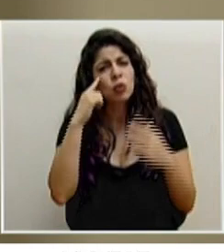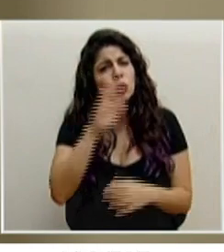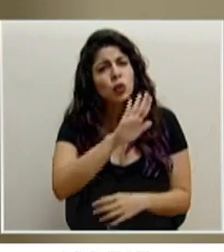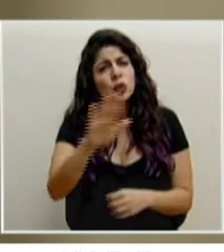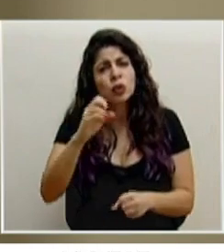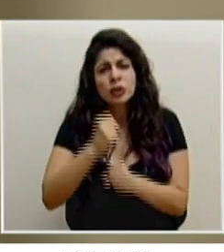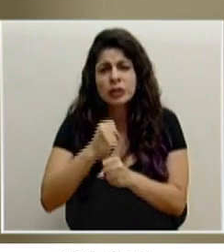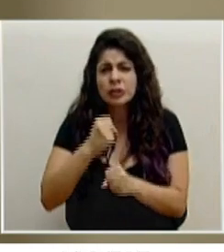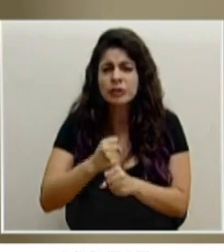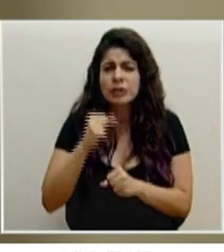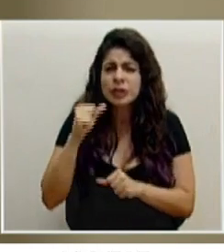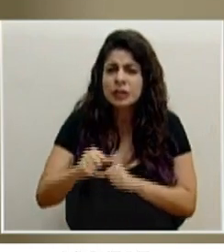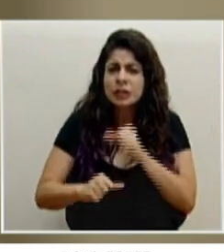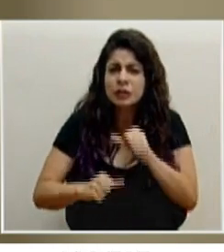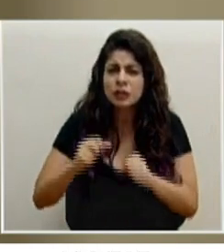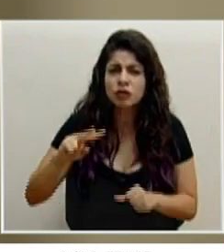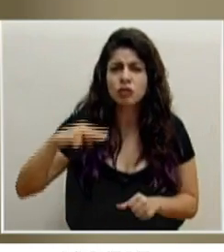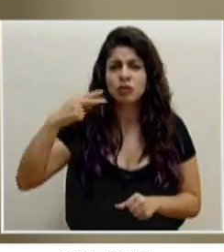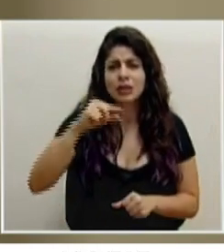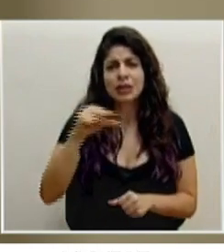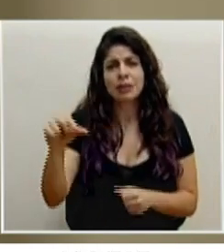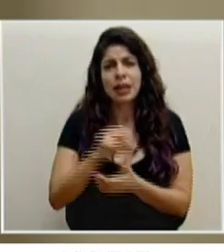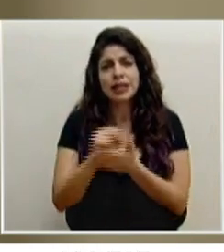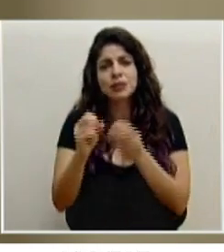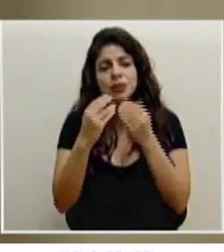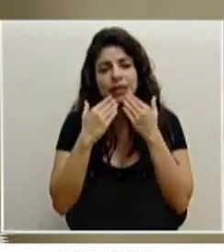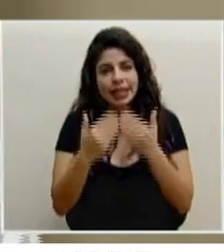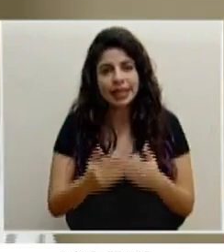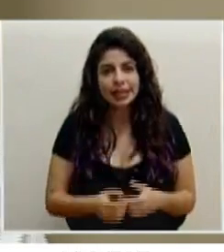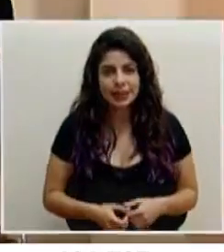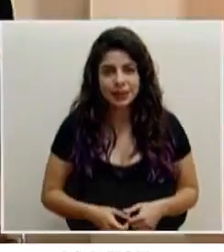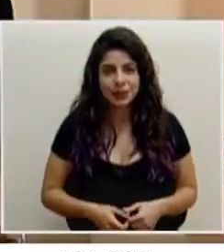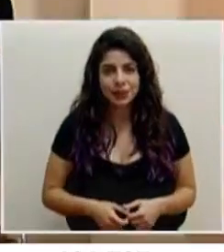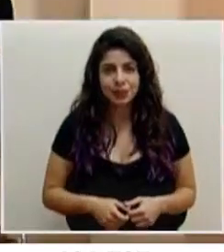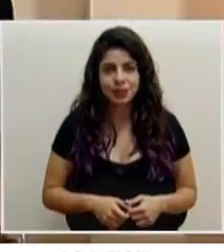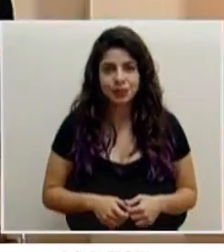esfuerzo adicional que van a dar durante la Semana Santa. Muchas gracias.